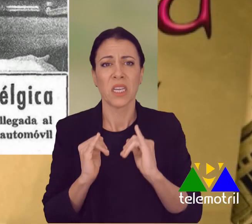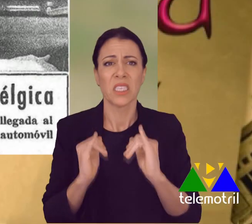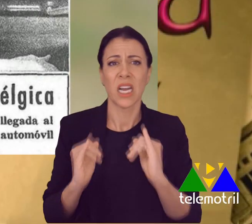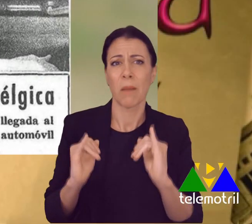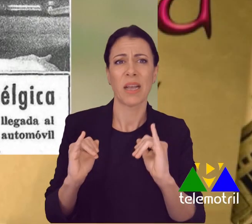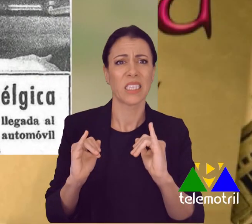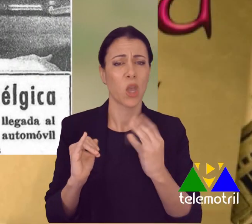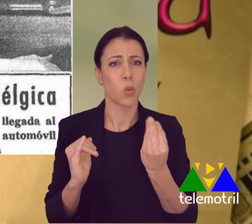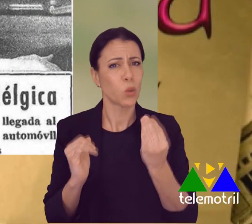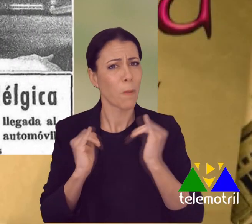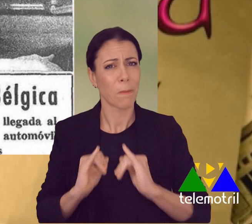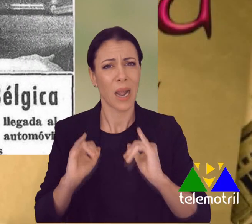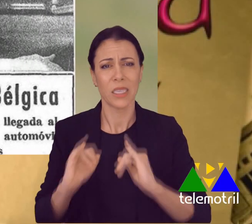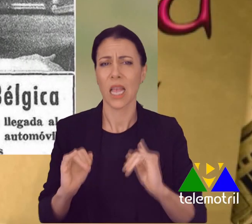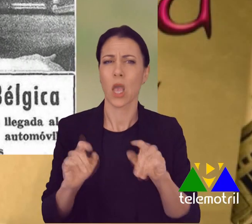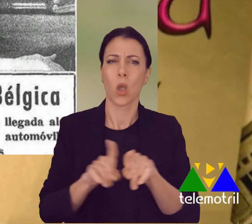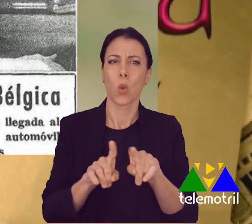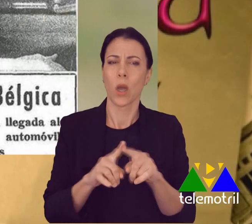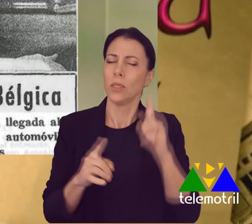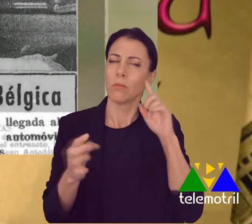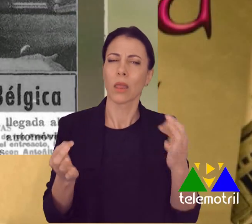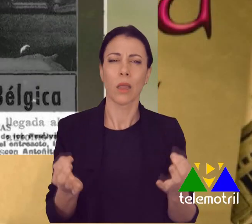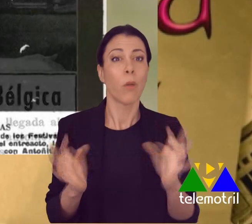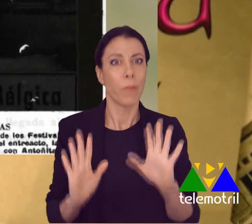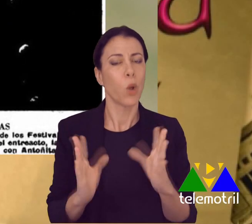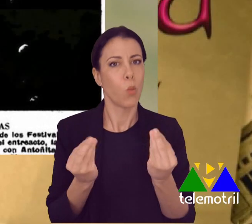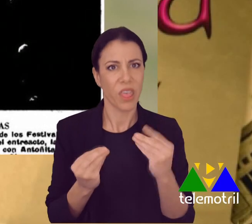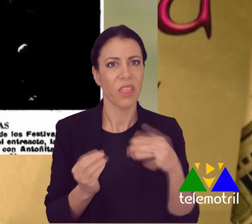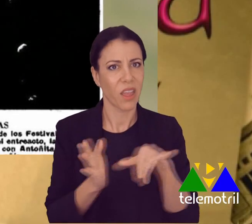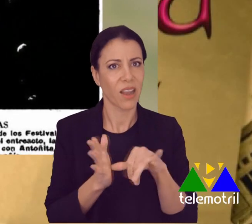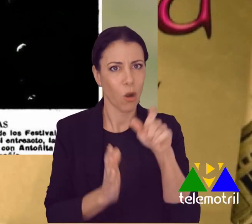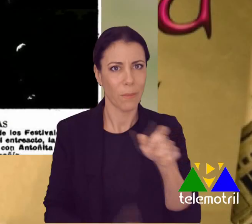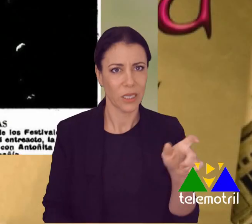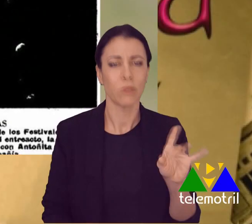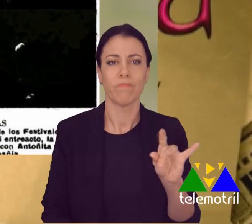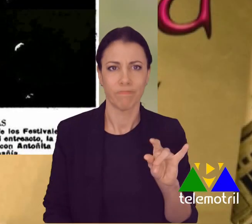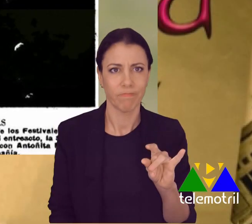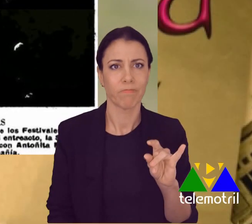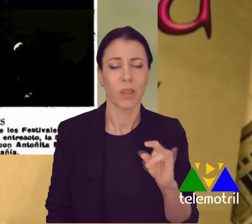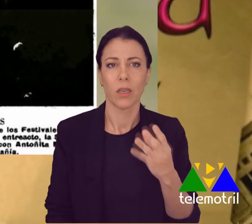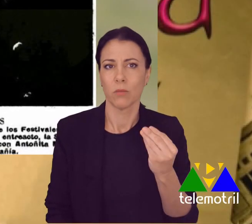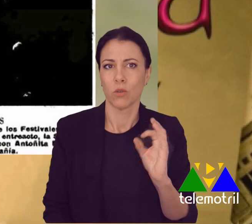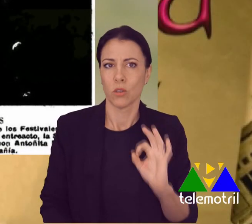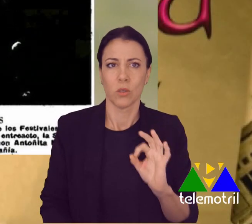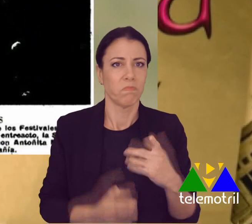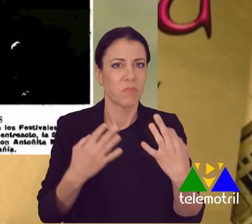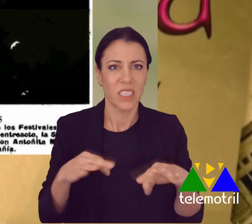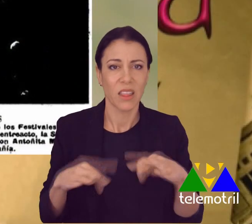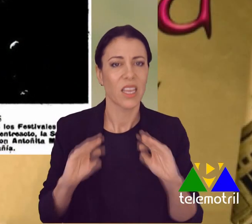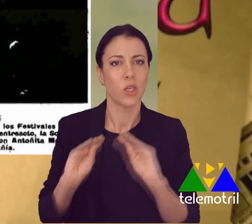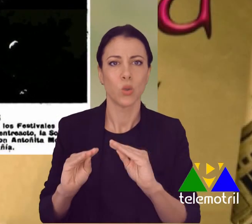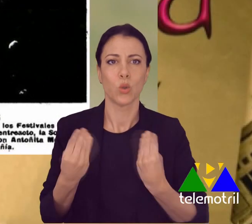sus paseos y su meditación y tal, pero muy cercanos. Fueron gente muy cercana, muy austera en su